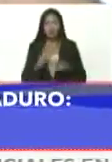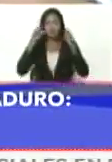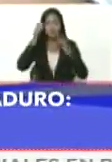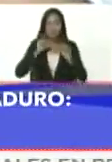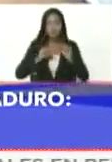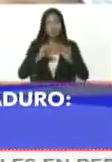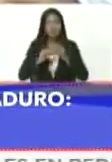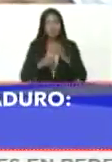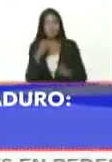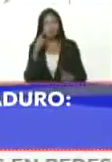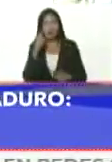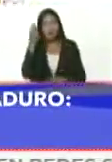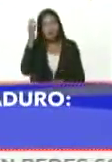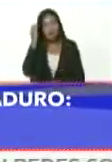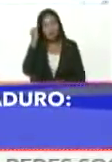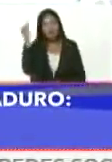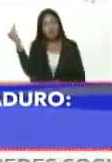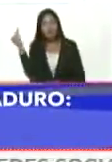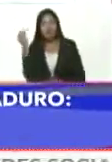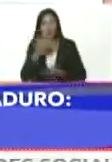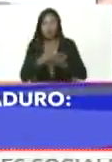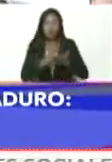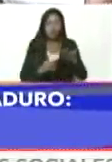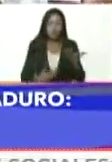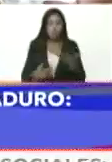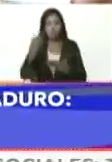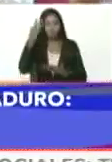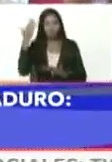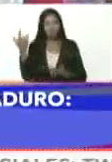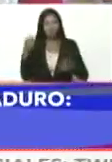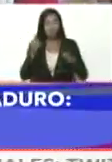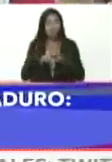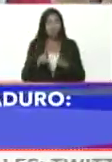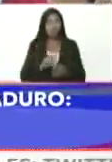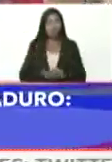su idea, con sus propuestas, con sus sueños.